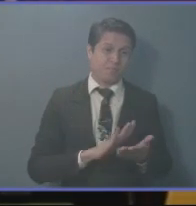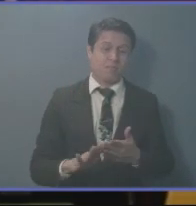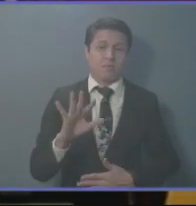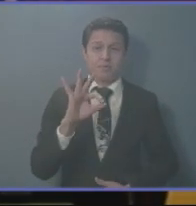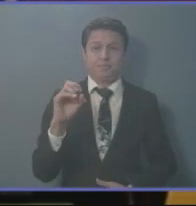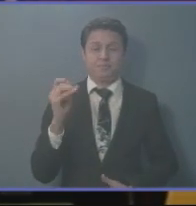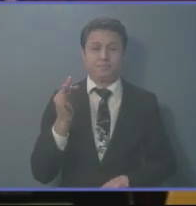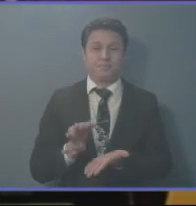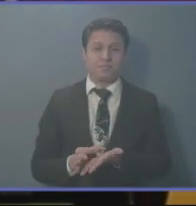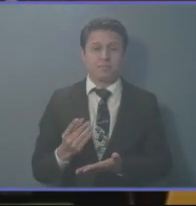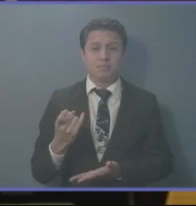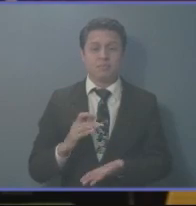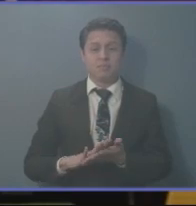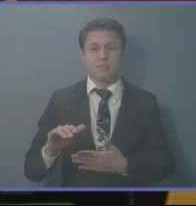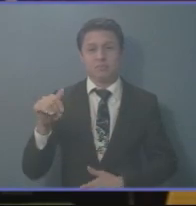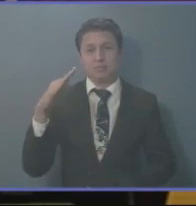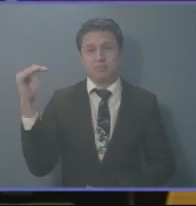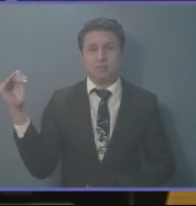90 centavos.